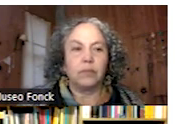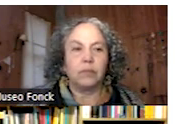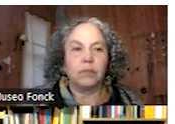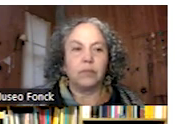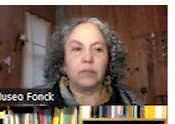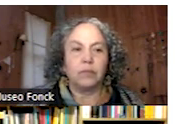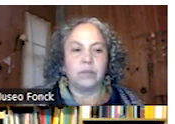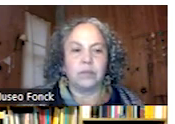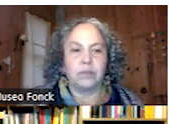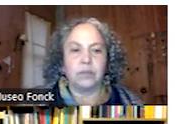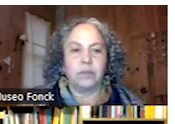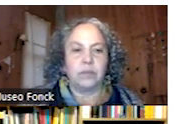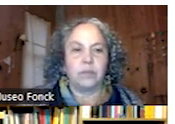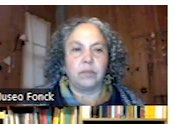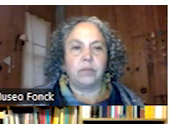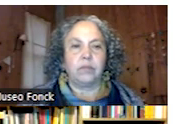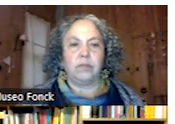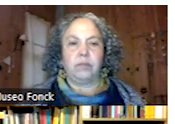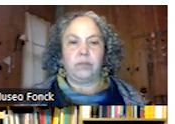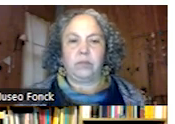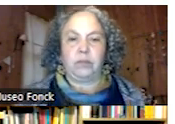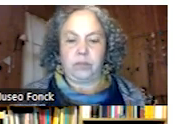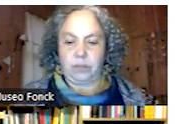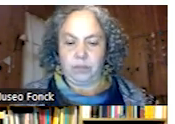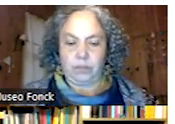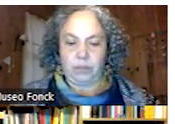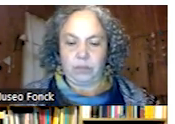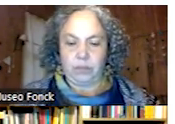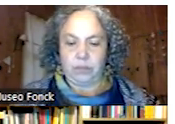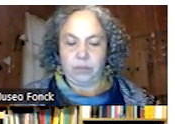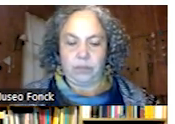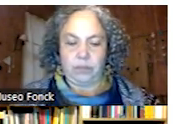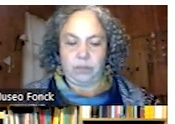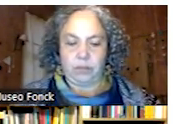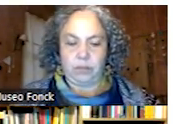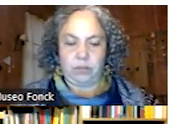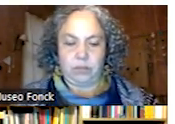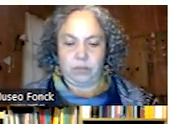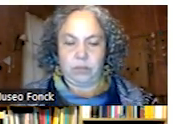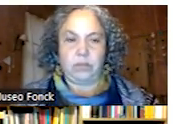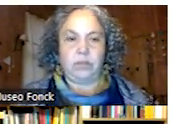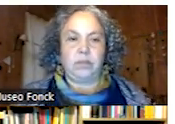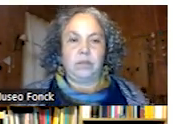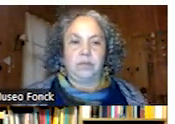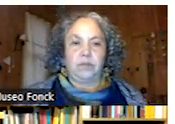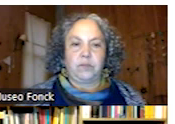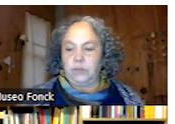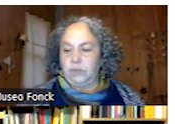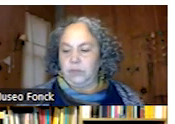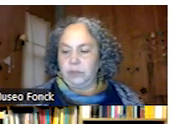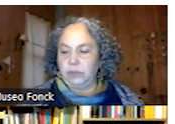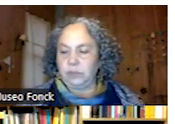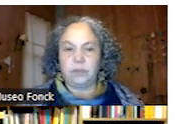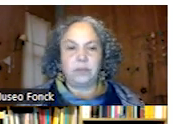a cuestiones que tienen más que ver con la identidad de estas poblaciones, para diferenciarse de otras, para